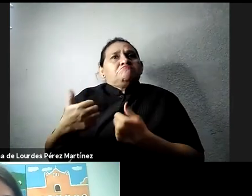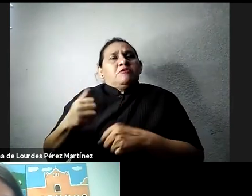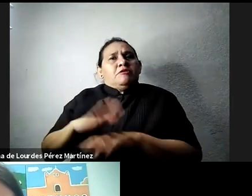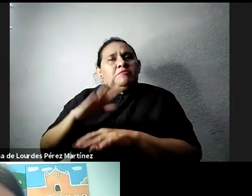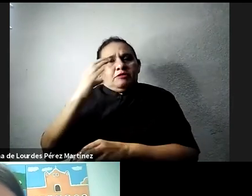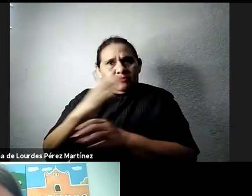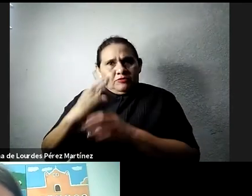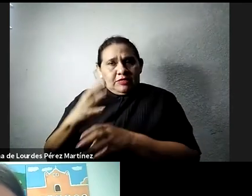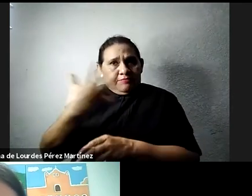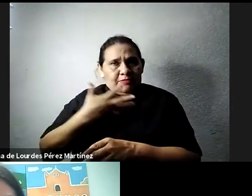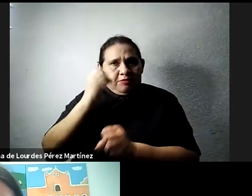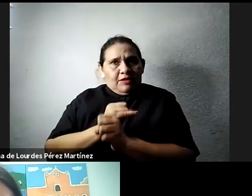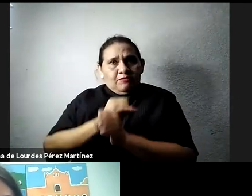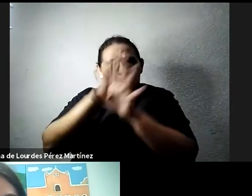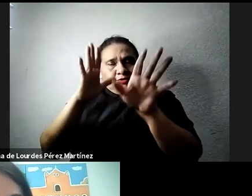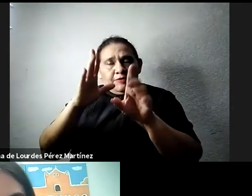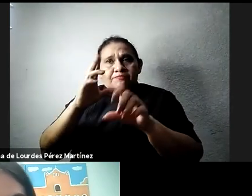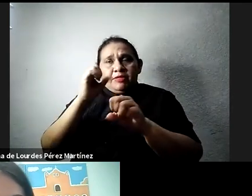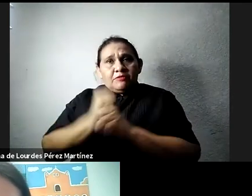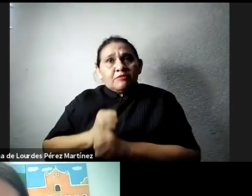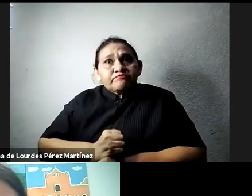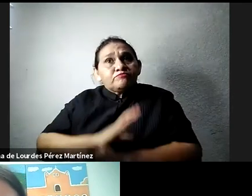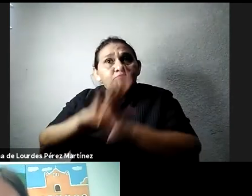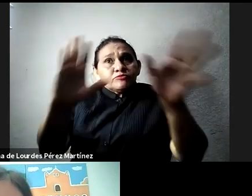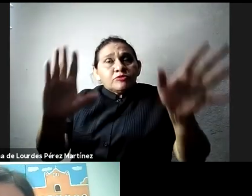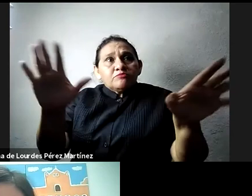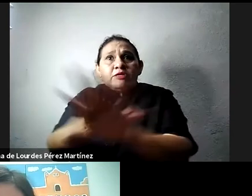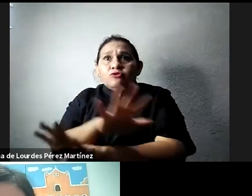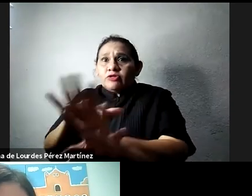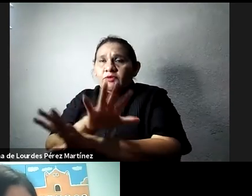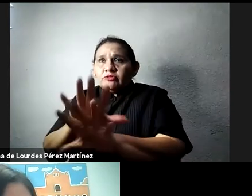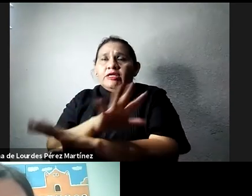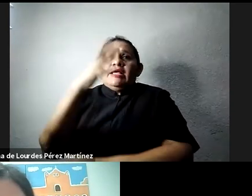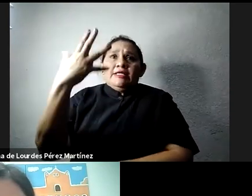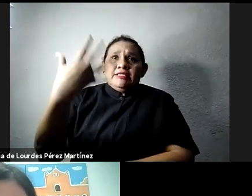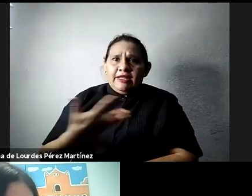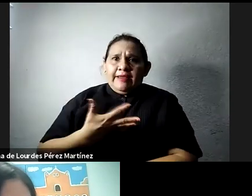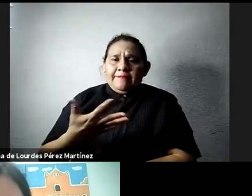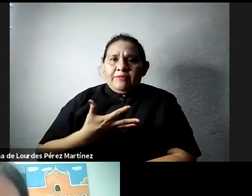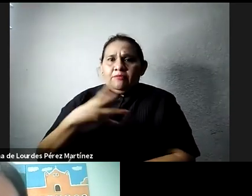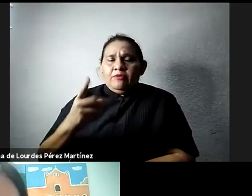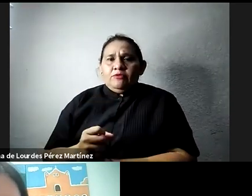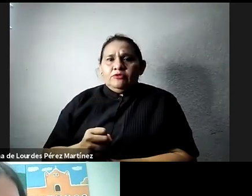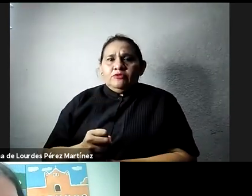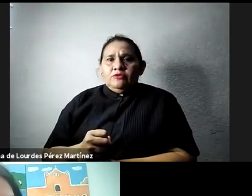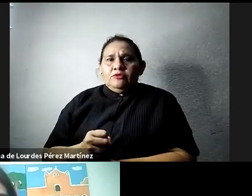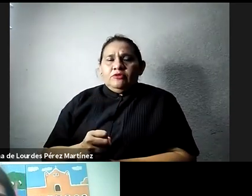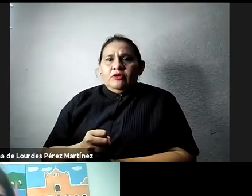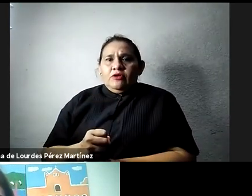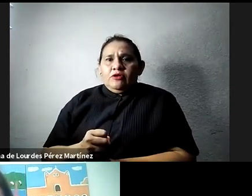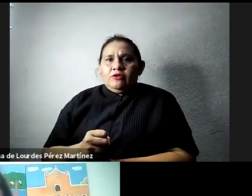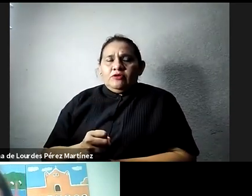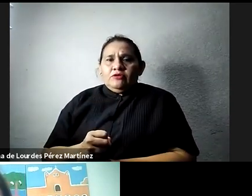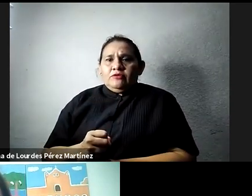la información, el proporcionar información del porqué de los cambios. Tenemos, arquitecta, y bueno, me gustaría saber tu parecer,